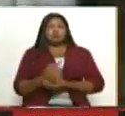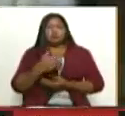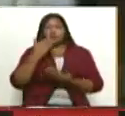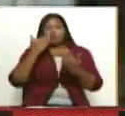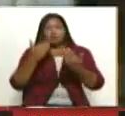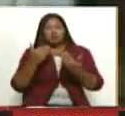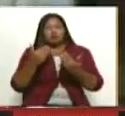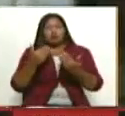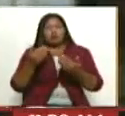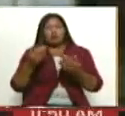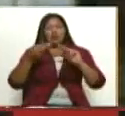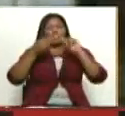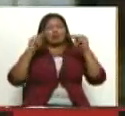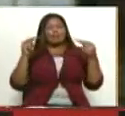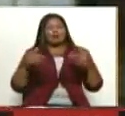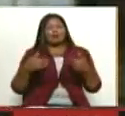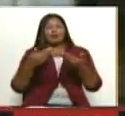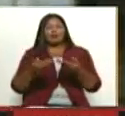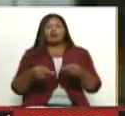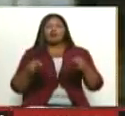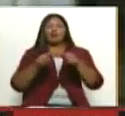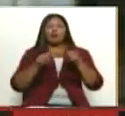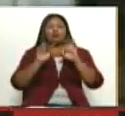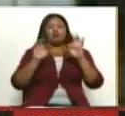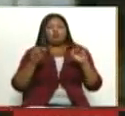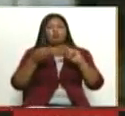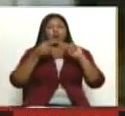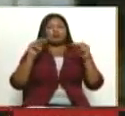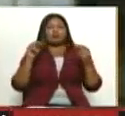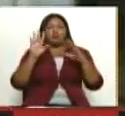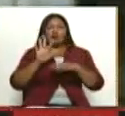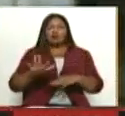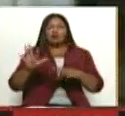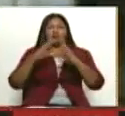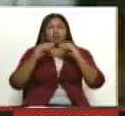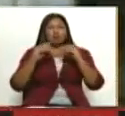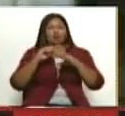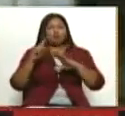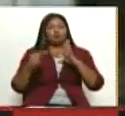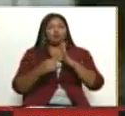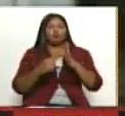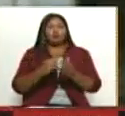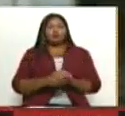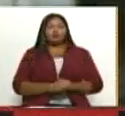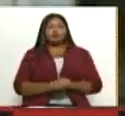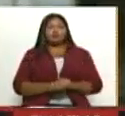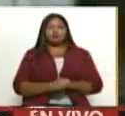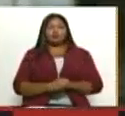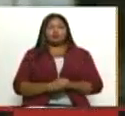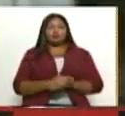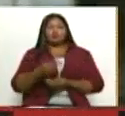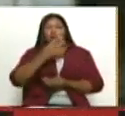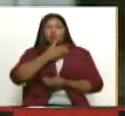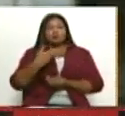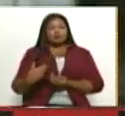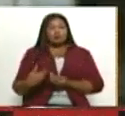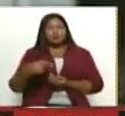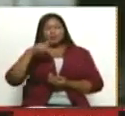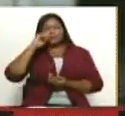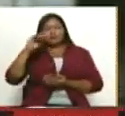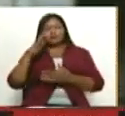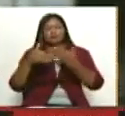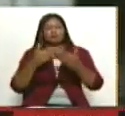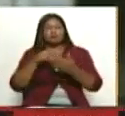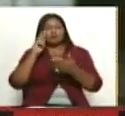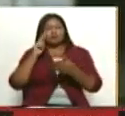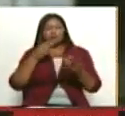paz, bueno, pueda darse verdaderamente esa paz para todos. En nombre del presidente Nicolás Maduro, nosotros queremos